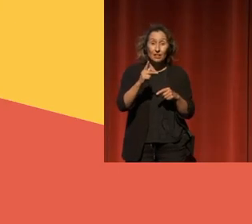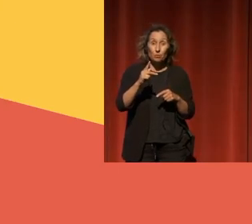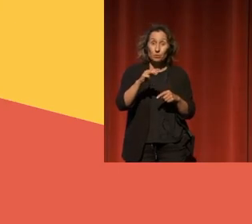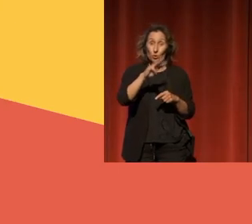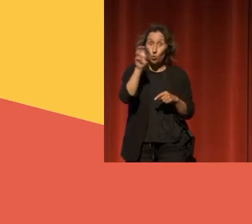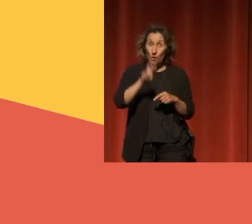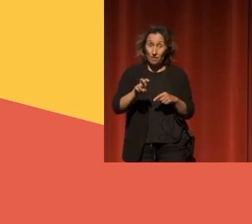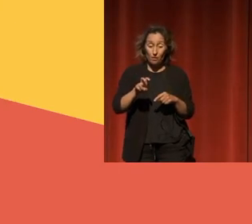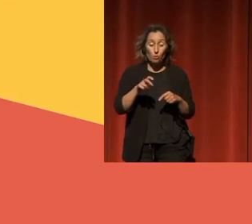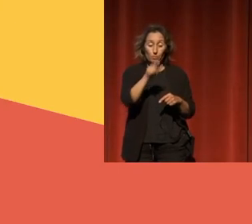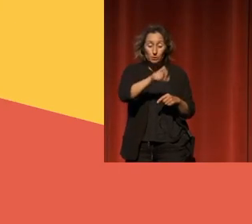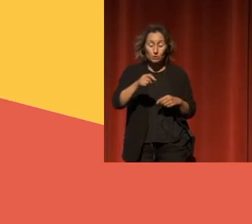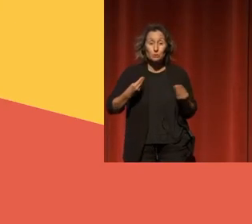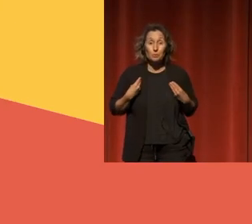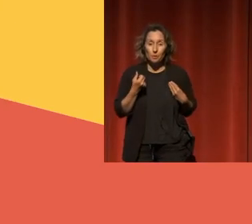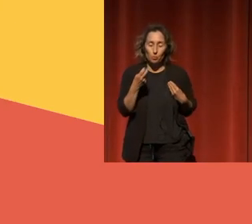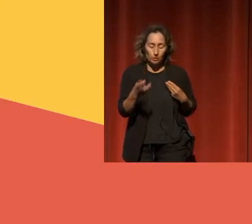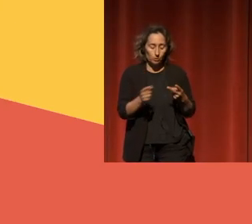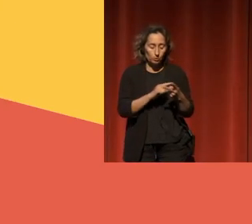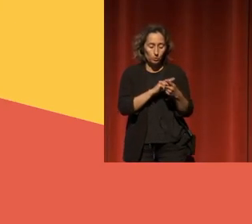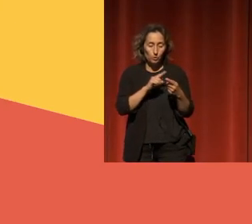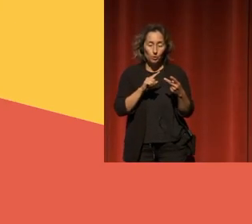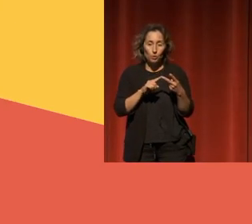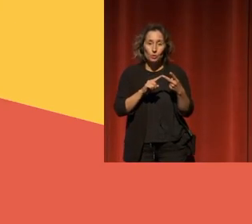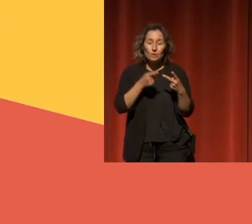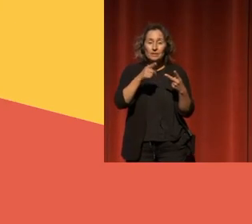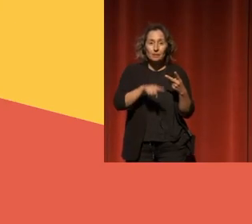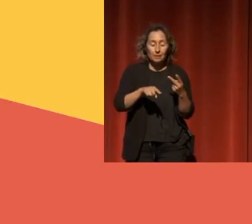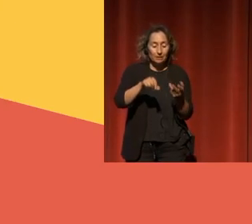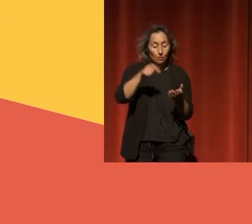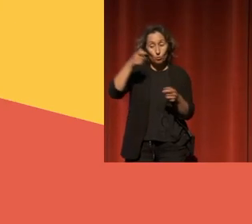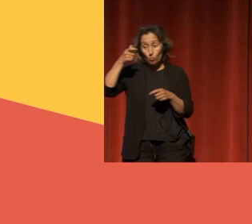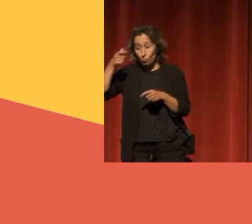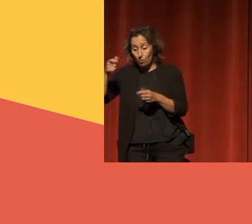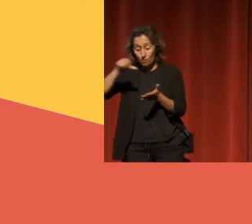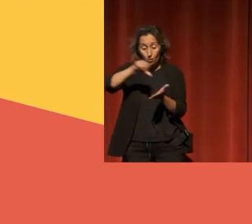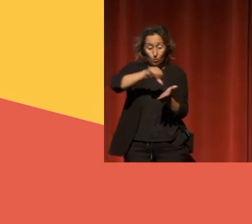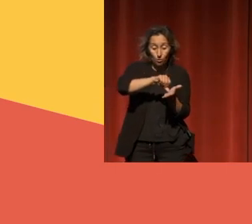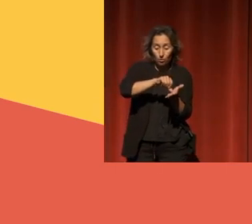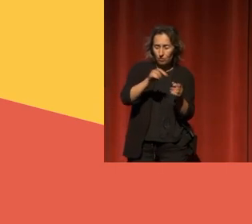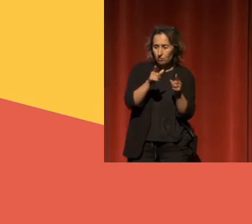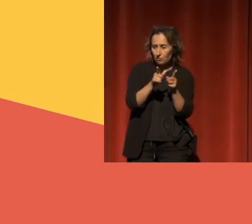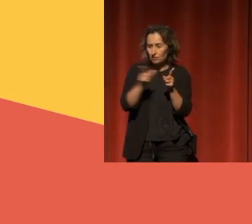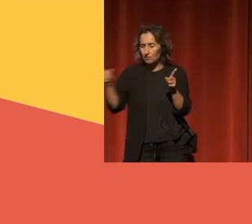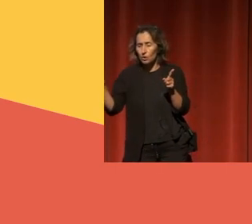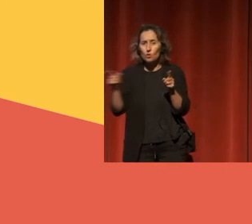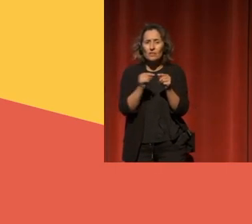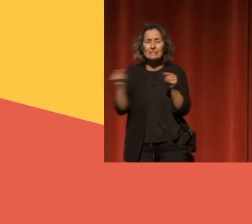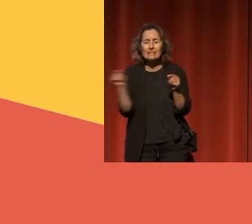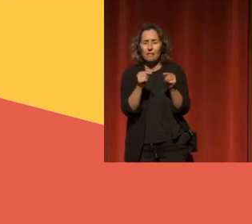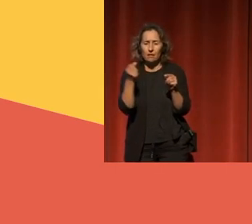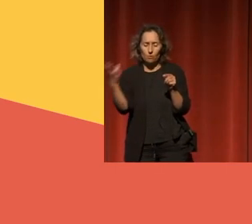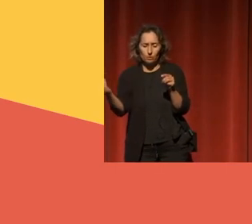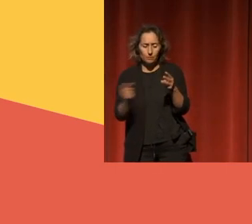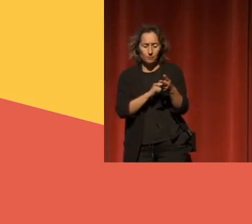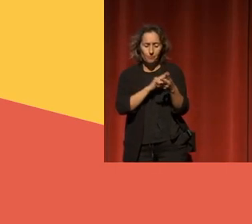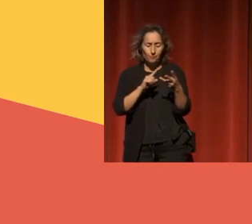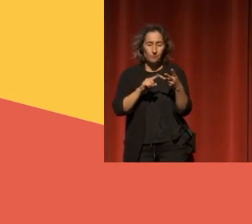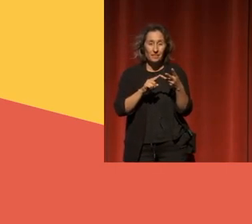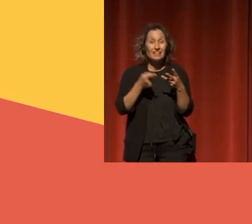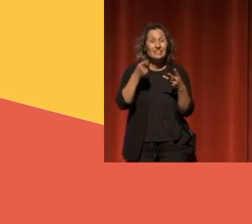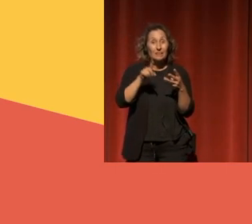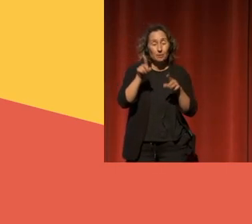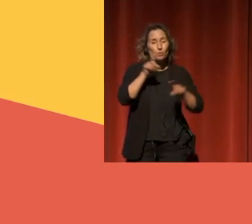cuadrado y también la lejanía de los de los núcleos urbanos y además son zonas que se enfrentan a al problema de